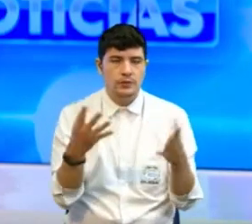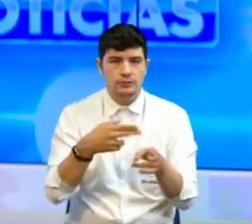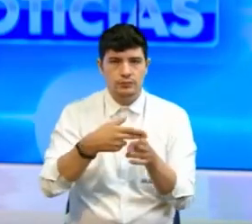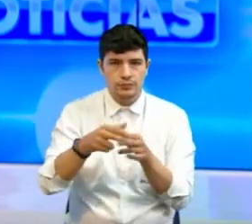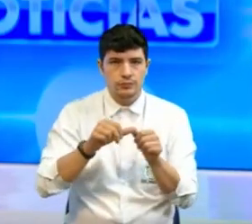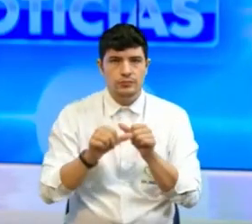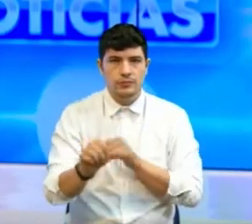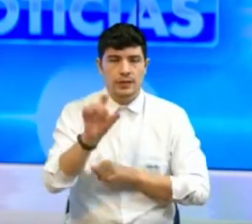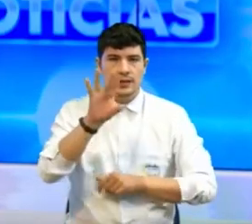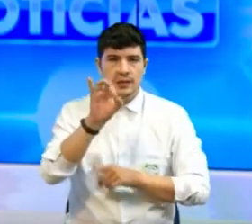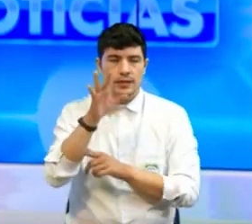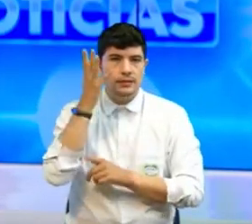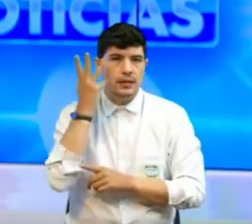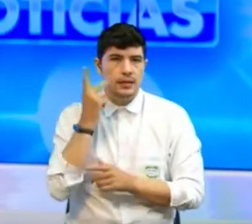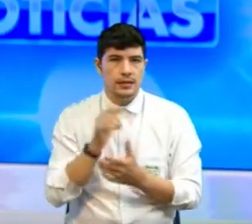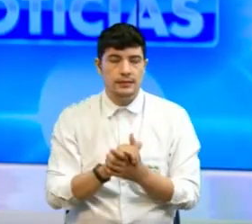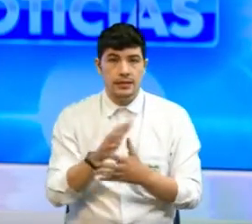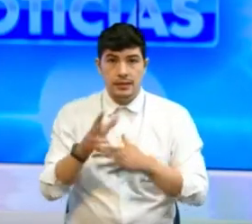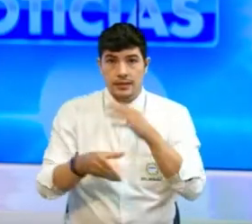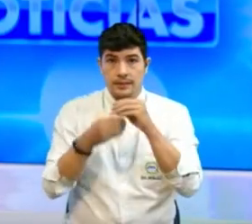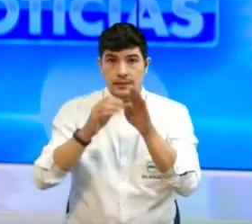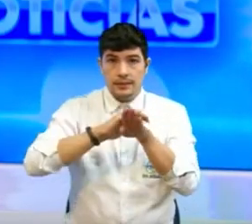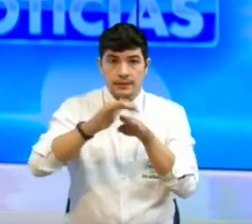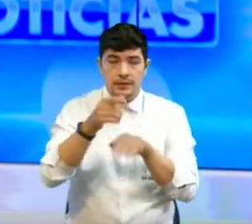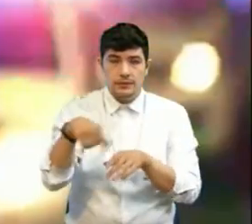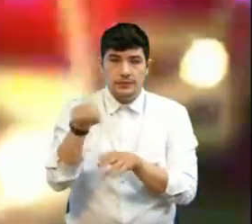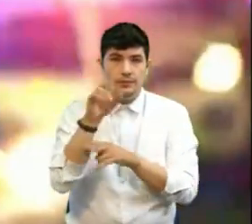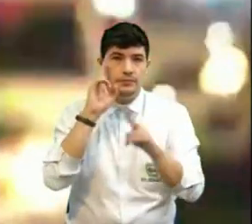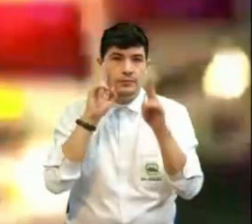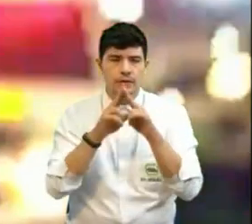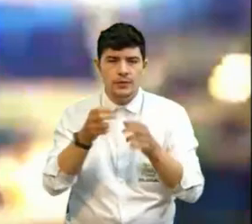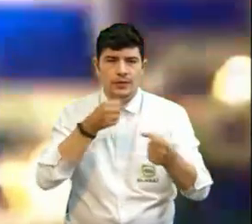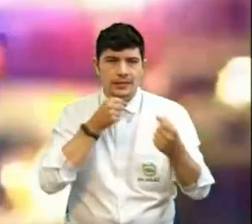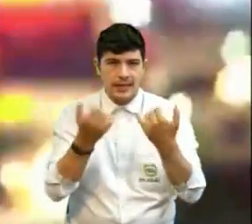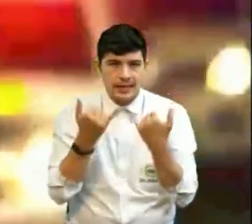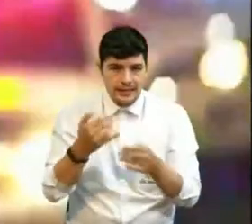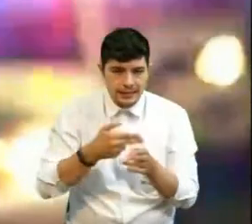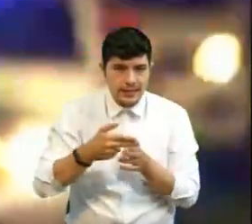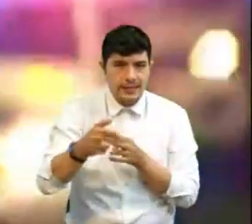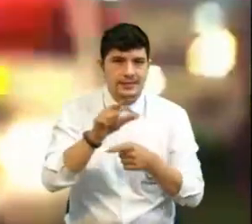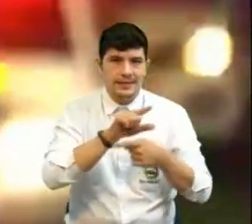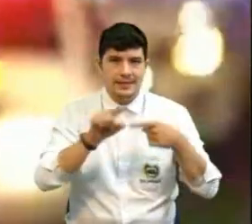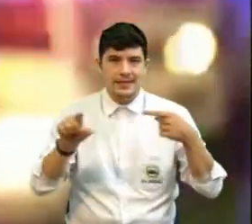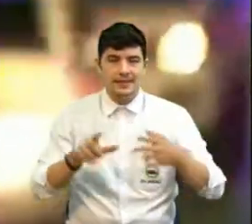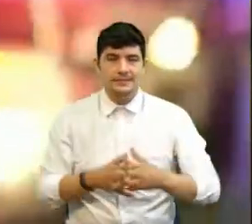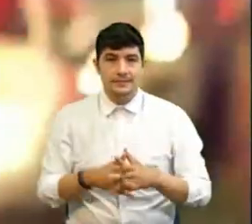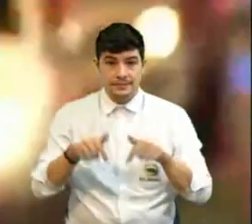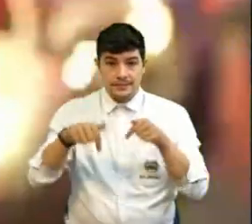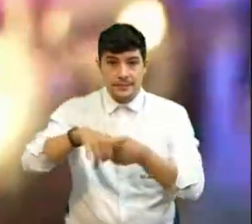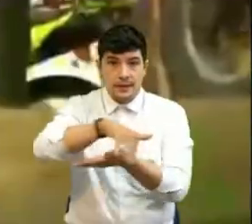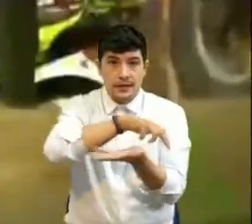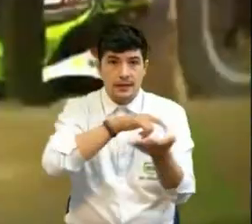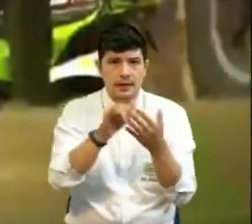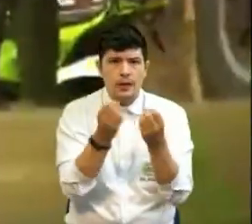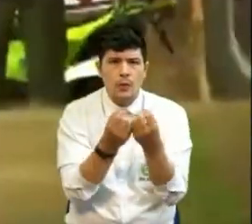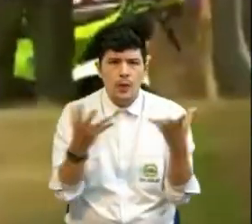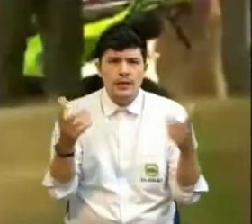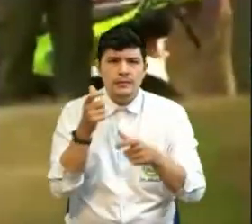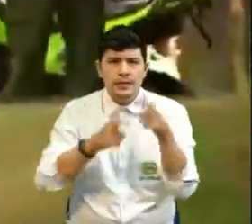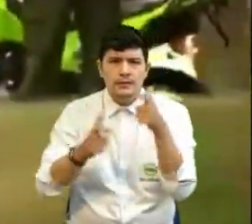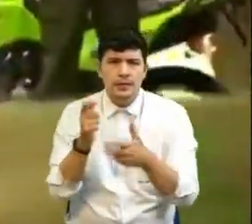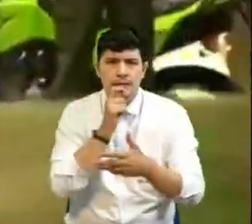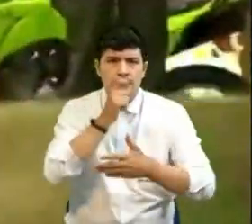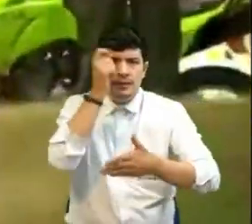Y los invitamos a conocer lo que será noticia esta semana. Será noticia en Santander el balance de infractores que brindarán